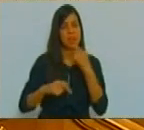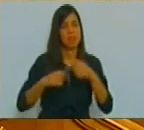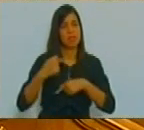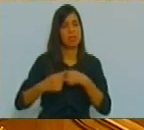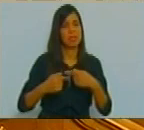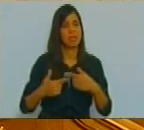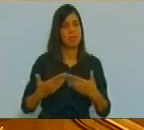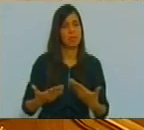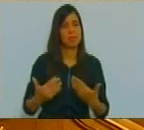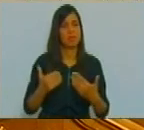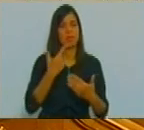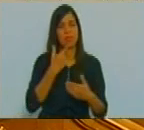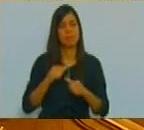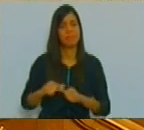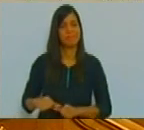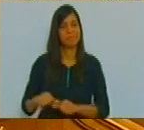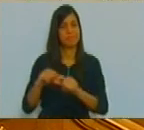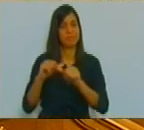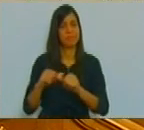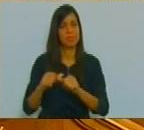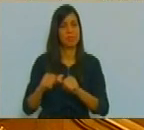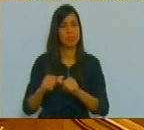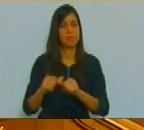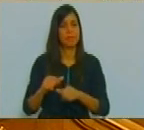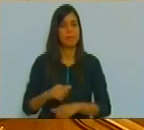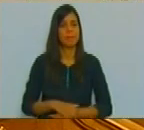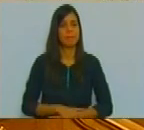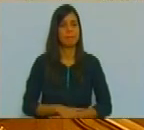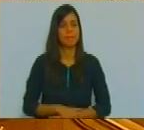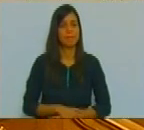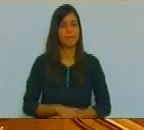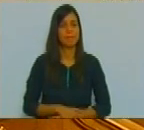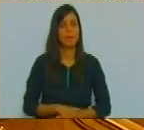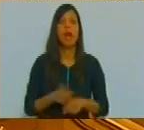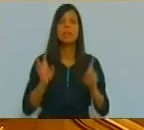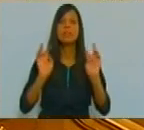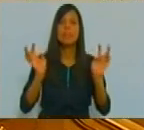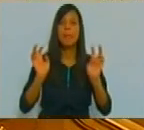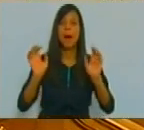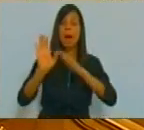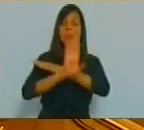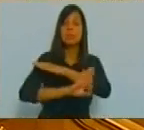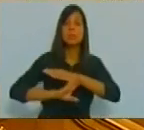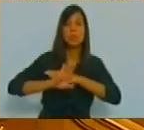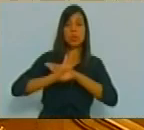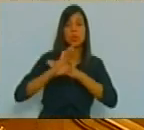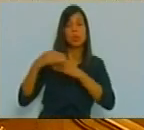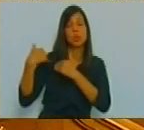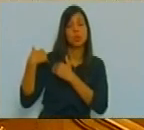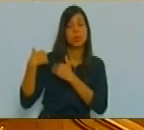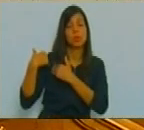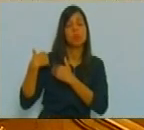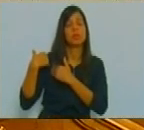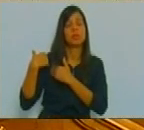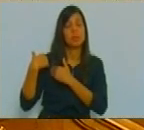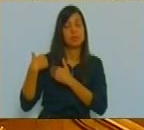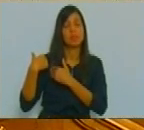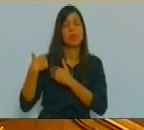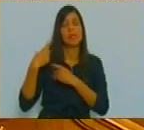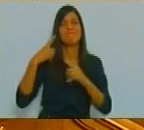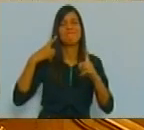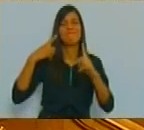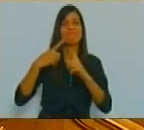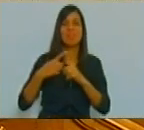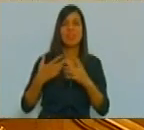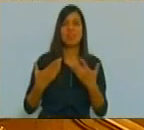tener su estabilidad sostenibilidad en el tiempo el tema de la seguridad es hay que verlo como una garantía